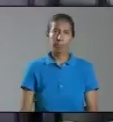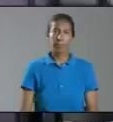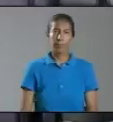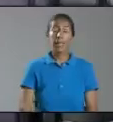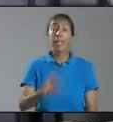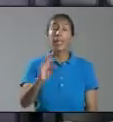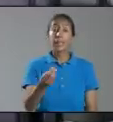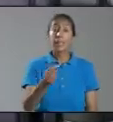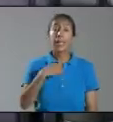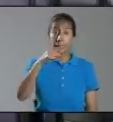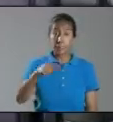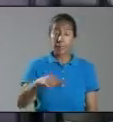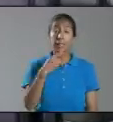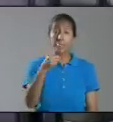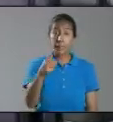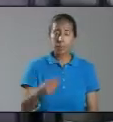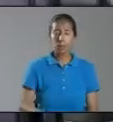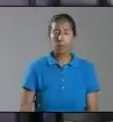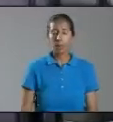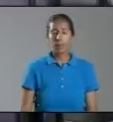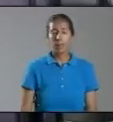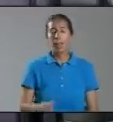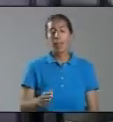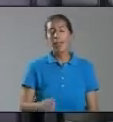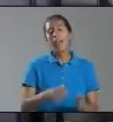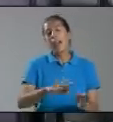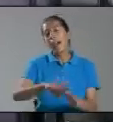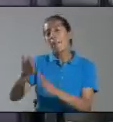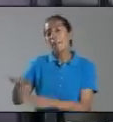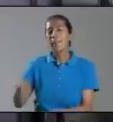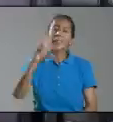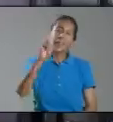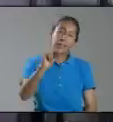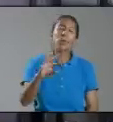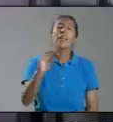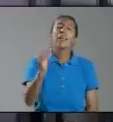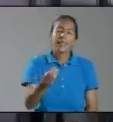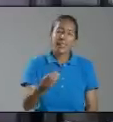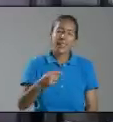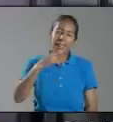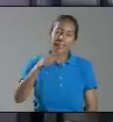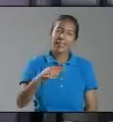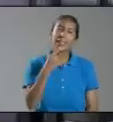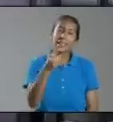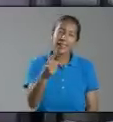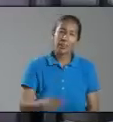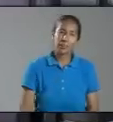¿Qué le está diciendo? Aparte de no, no entiendo, ¿qué le está diciendo?